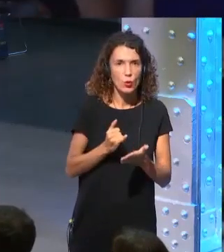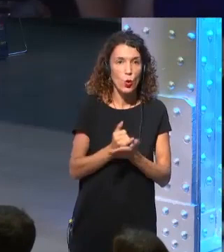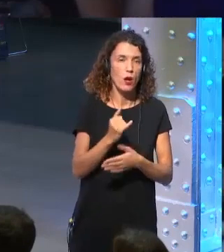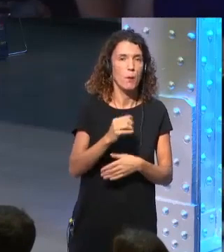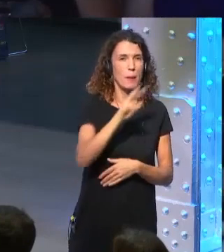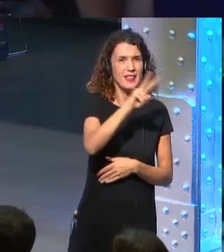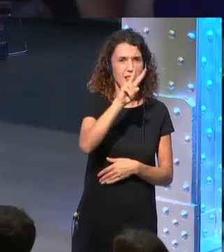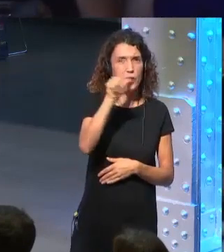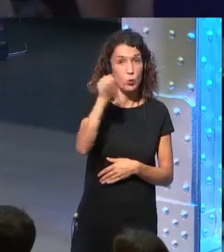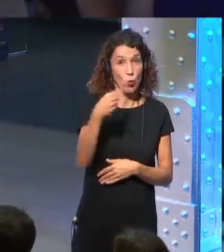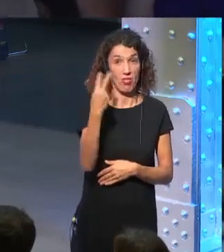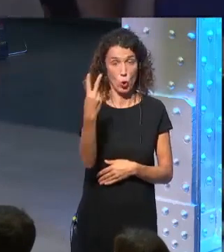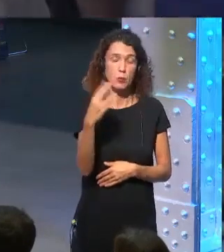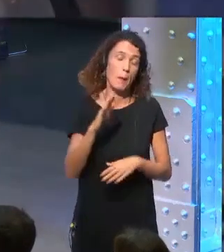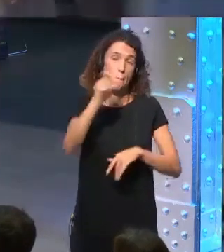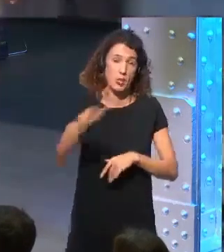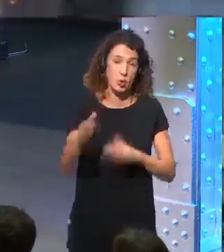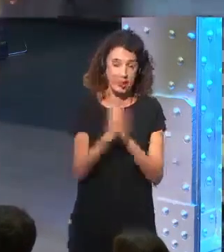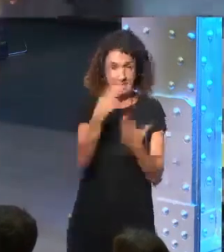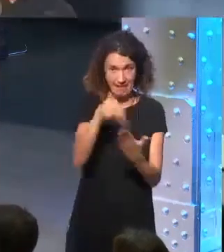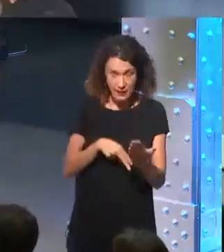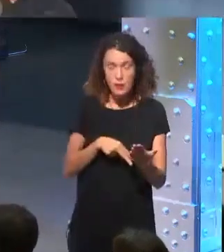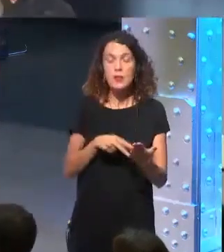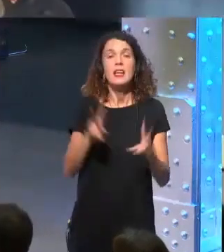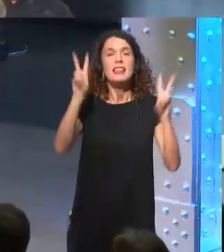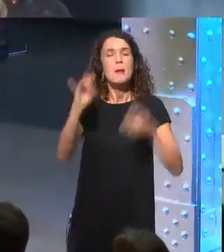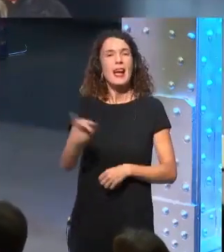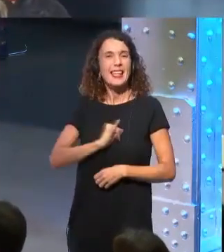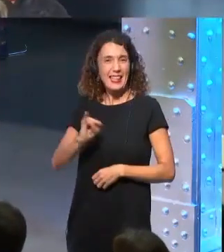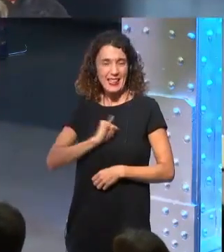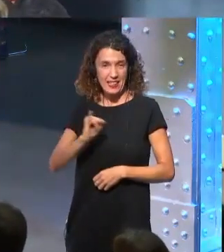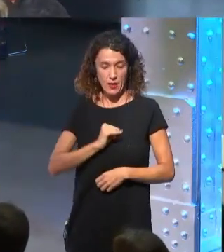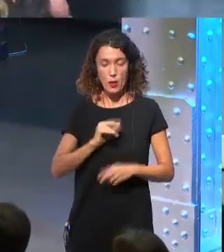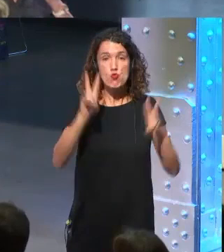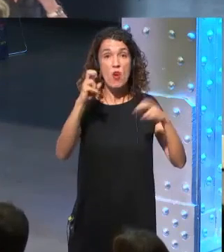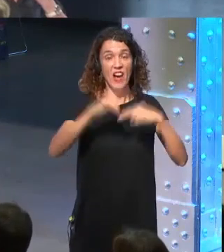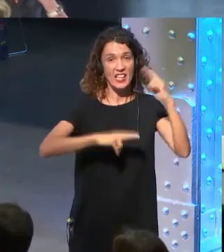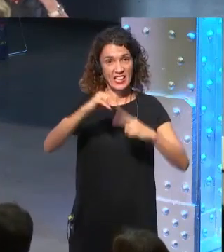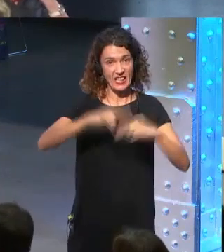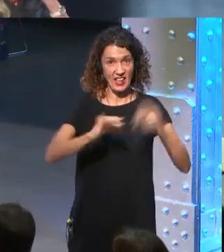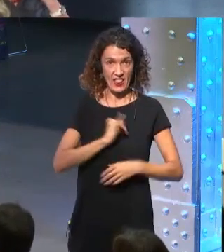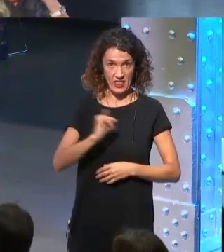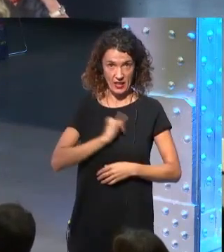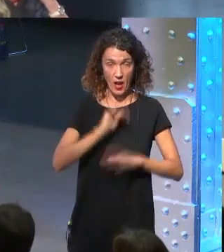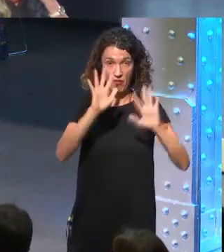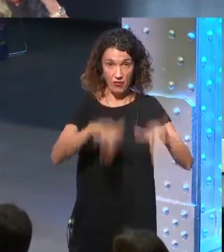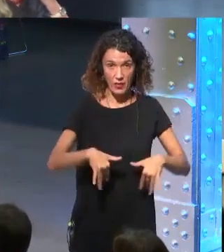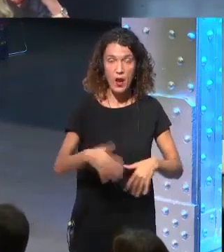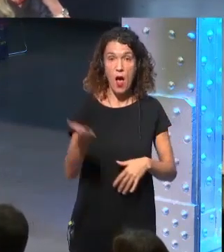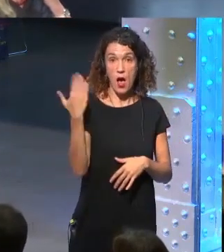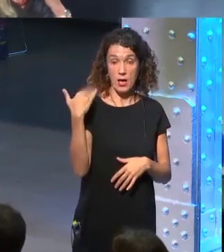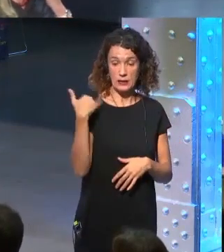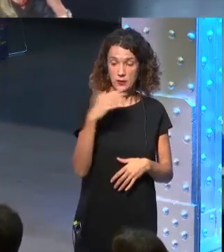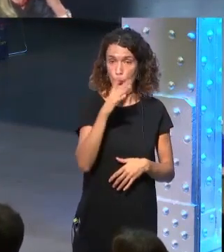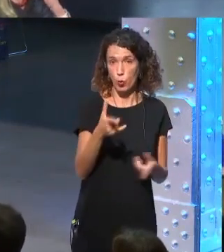quiera leer. Se trata del problema de la identidad, la construcción de nuevas identidades tras la desestructuración